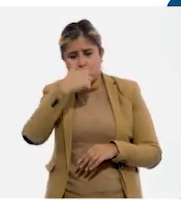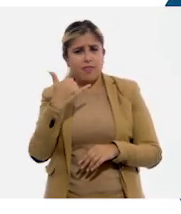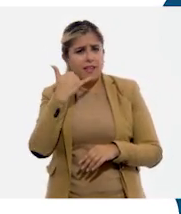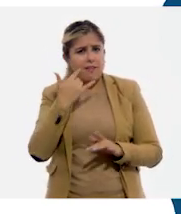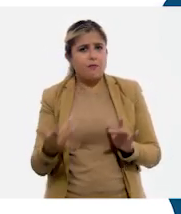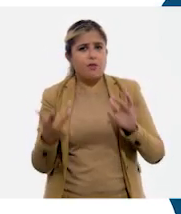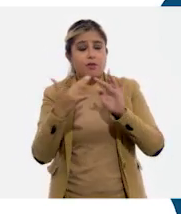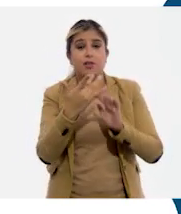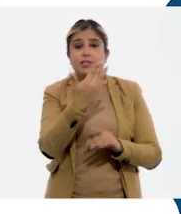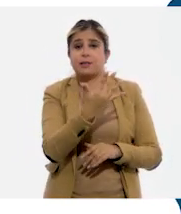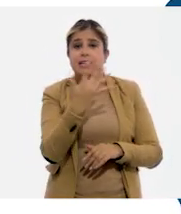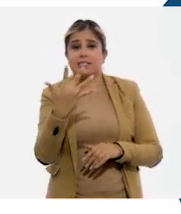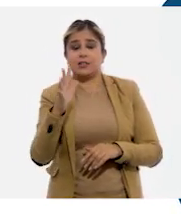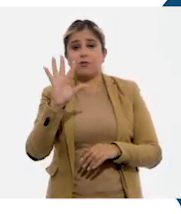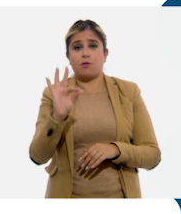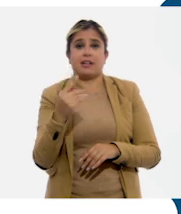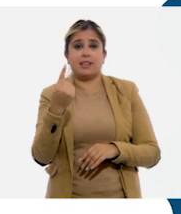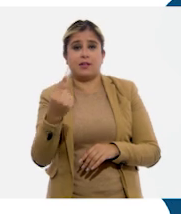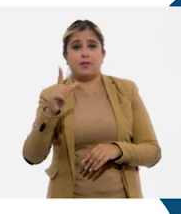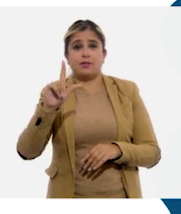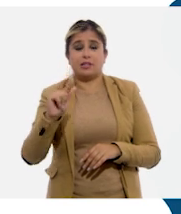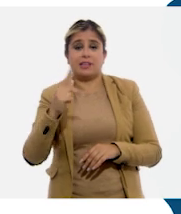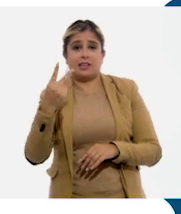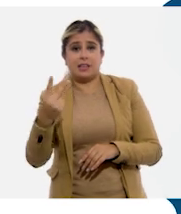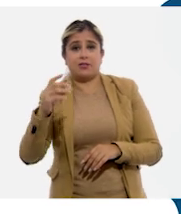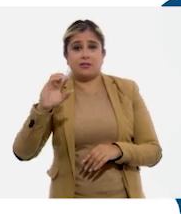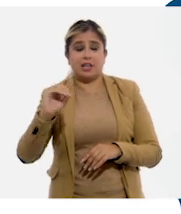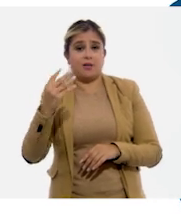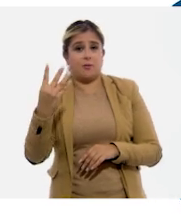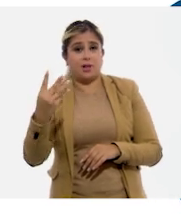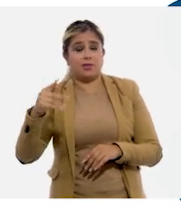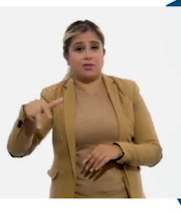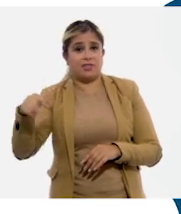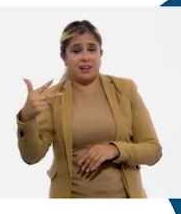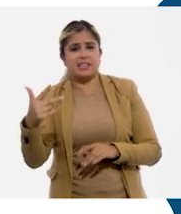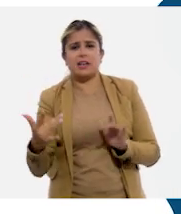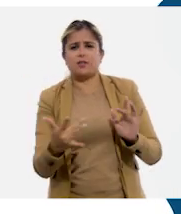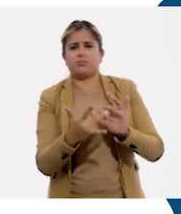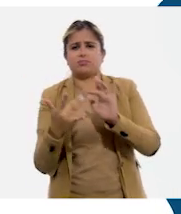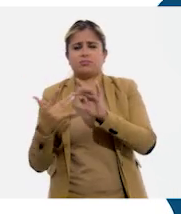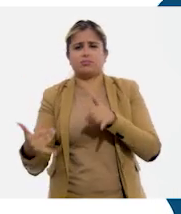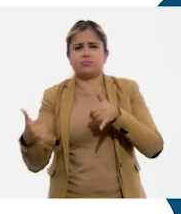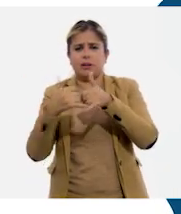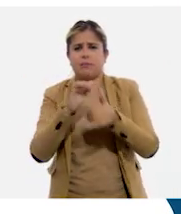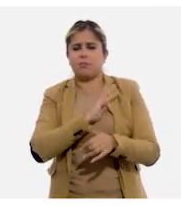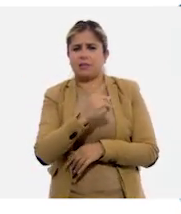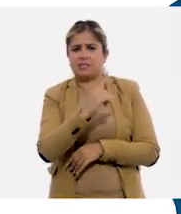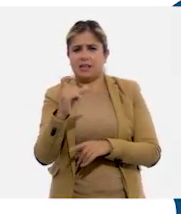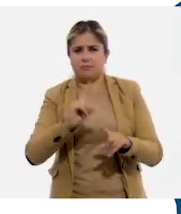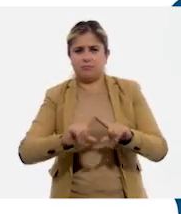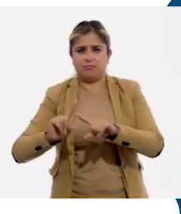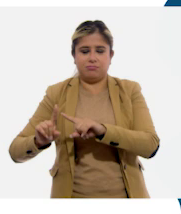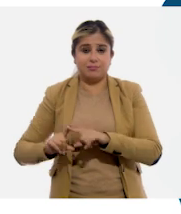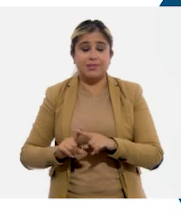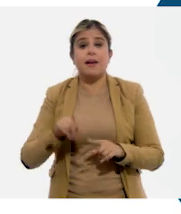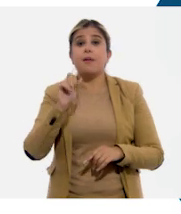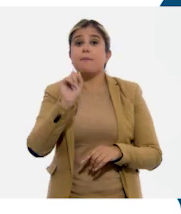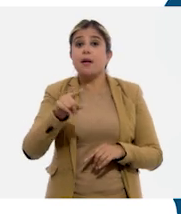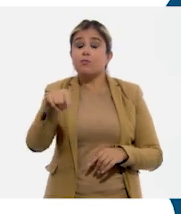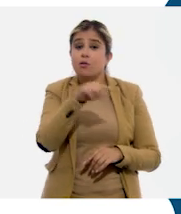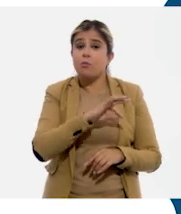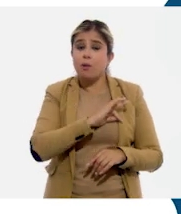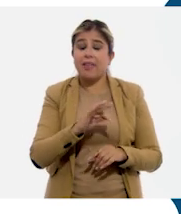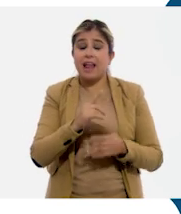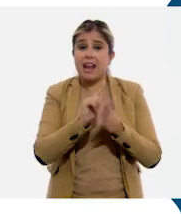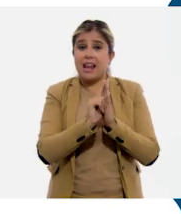teléfono 55 41 72 04 13 con 100 líneas. También puedes encontrar los libros